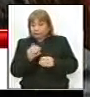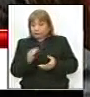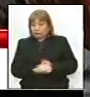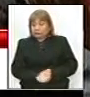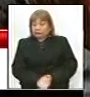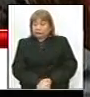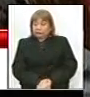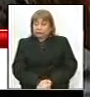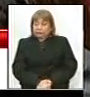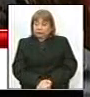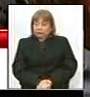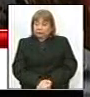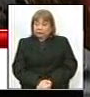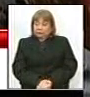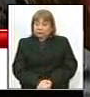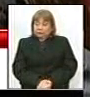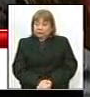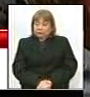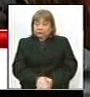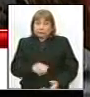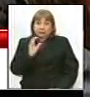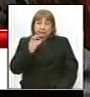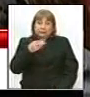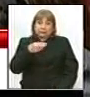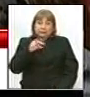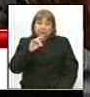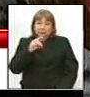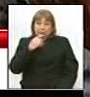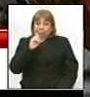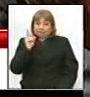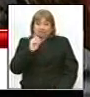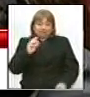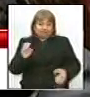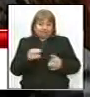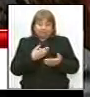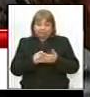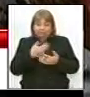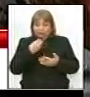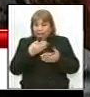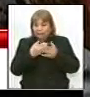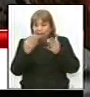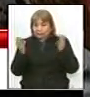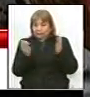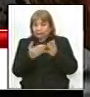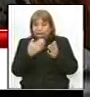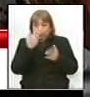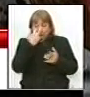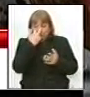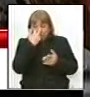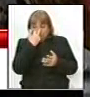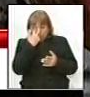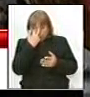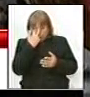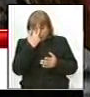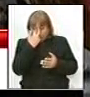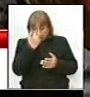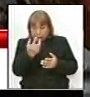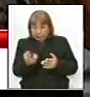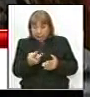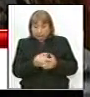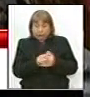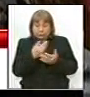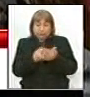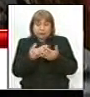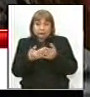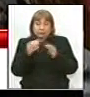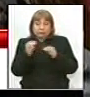a impedir que el congresista chepo que cualquier progresista haga la denuncia por lo que ha salido y desde el periódico se verá en la subcomisión en el momento